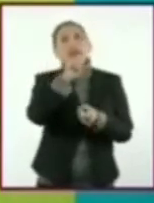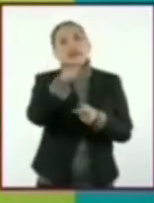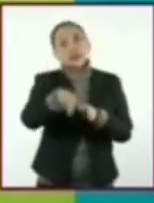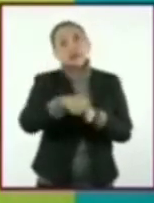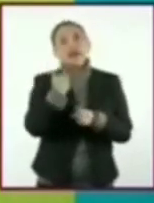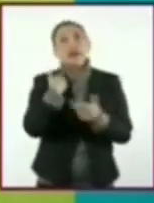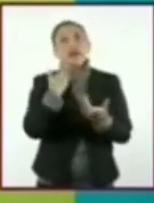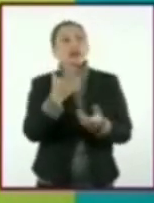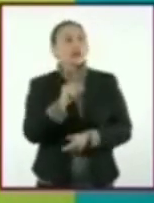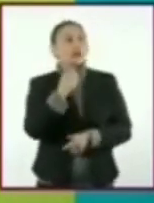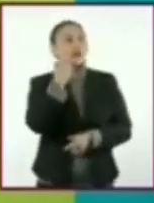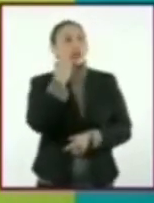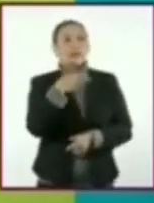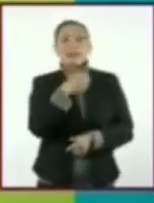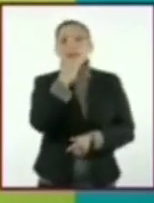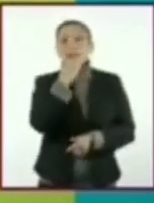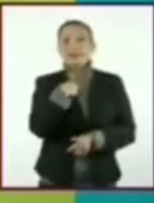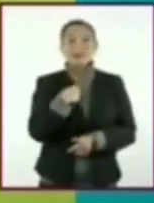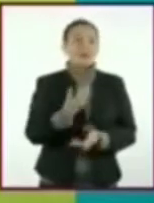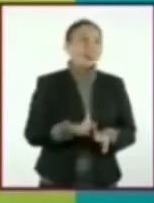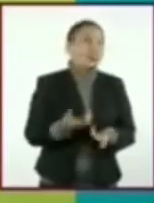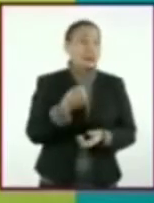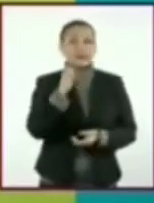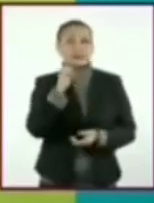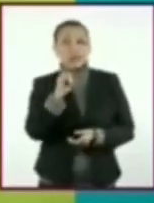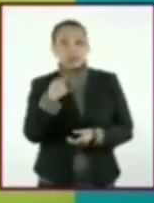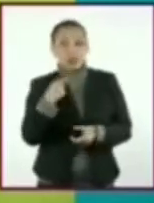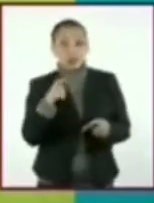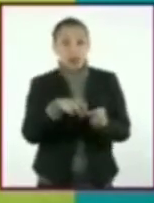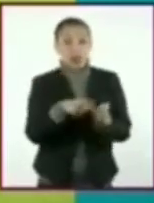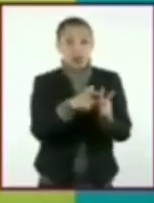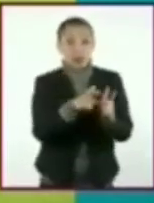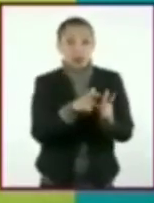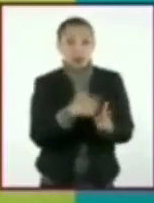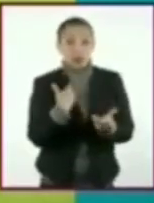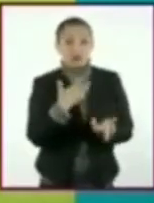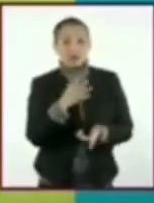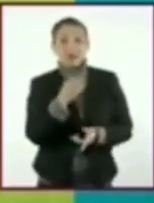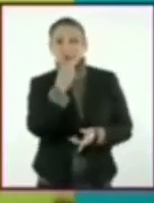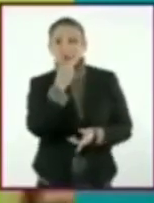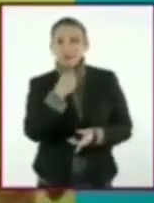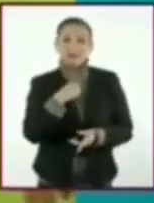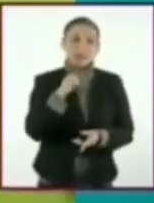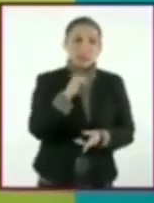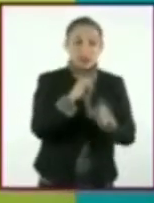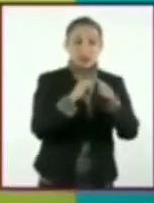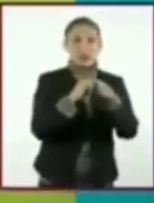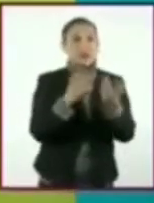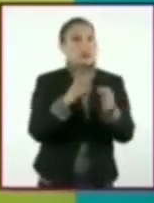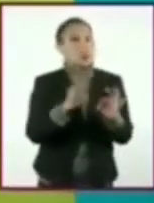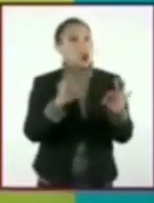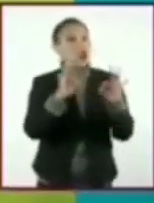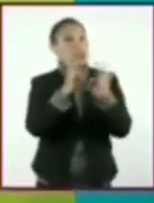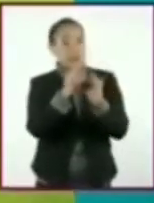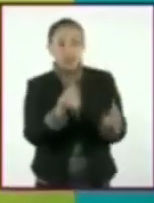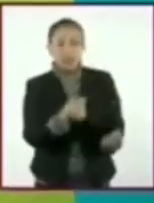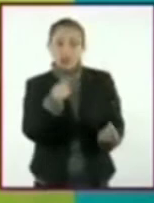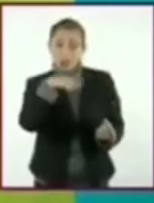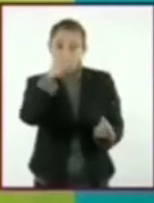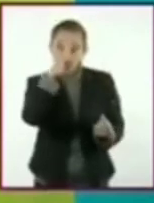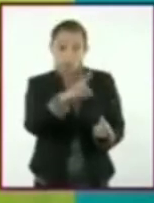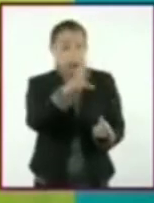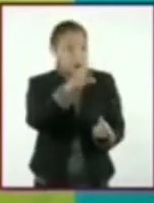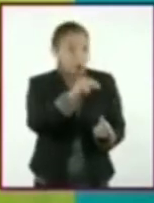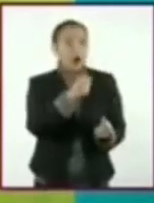ser chin, no quiero, pero si no lo hago, no pertenezco y no soy parte de mi grupo, de mis amigos. Entonces es bien importante desde chiquitos respetar